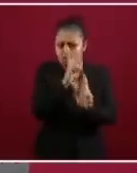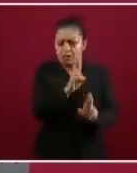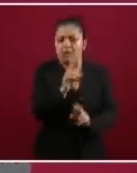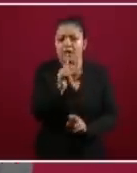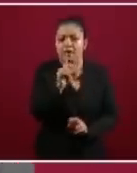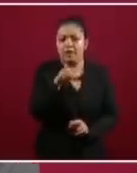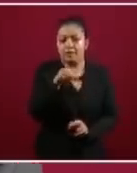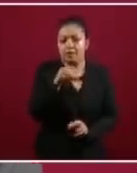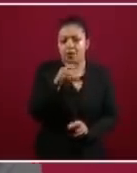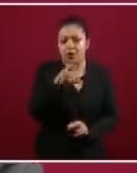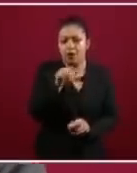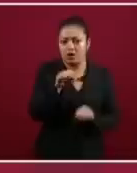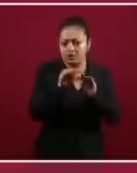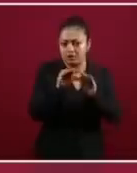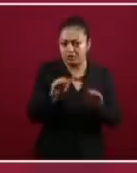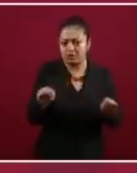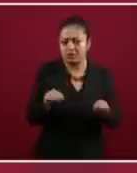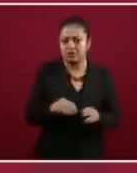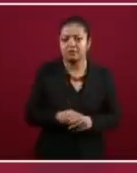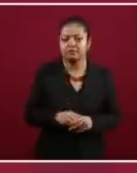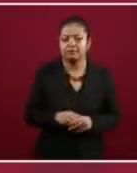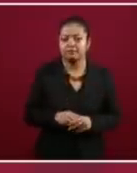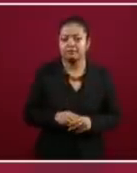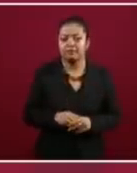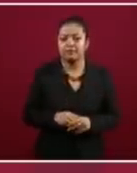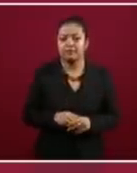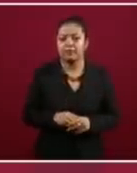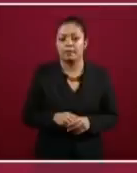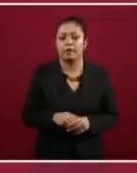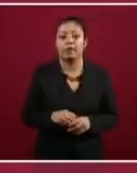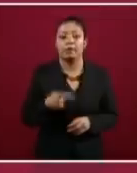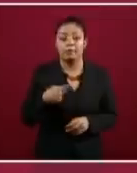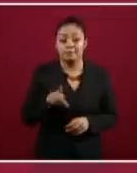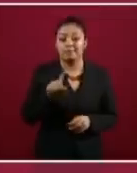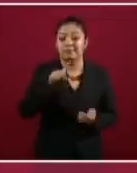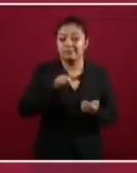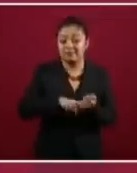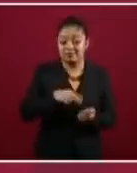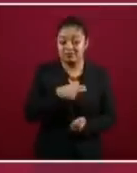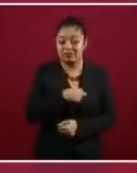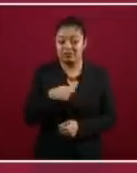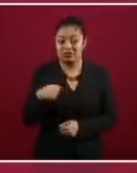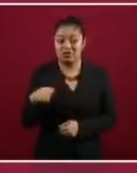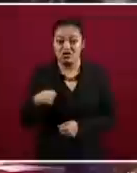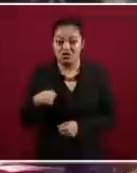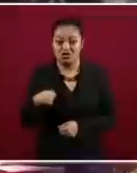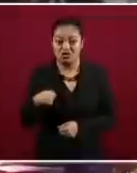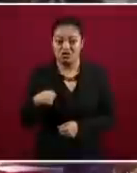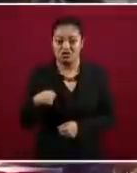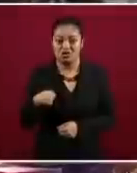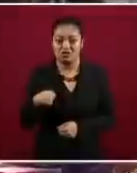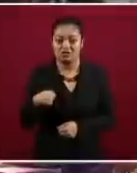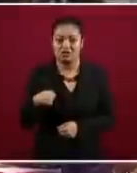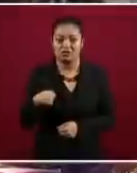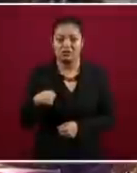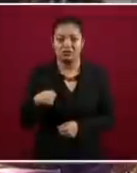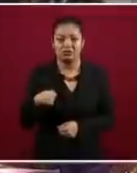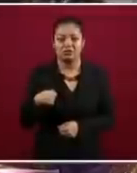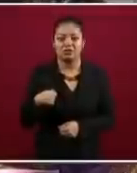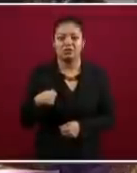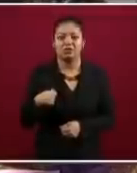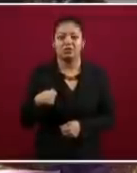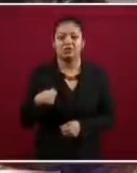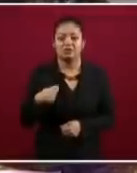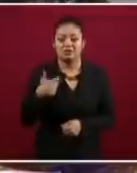Nada más que en el caso de nosotros estamos presentando